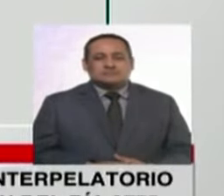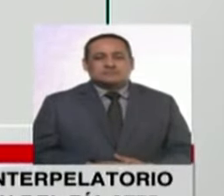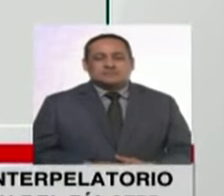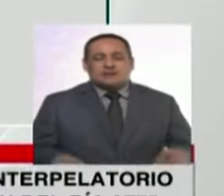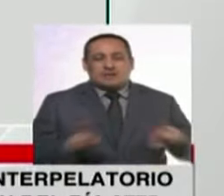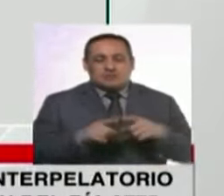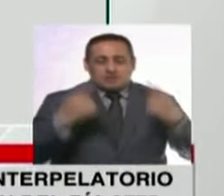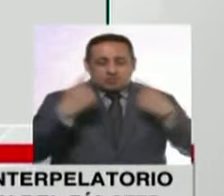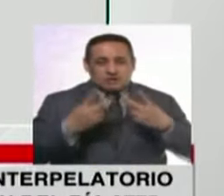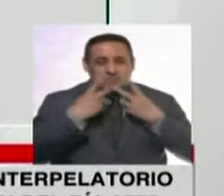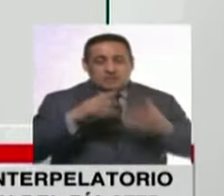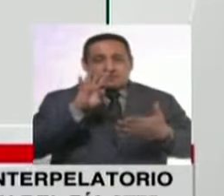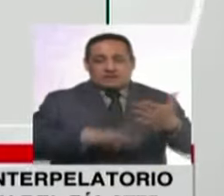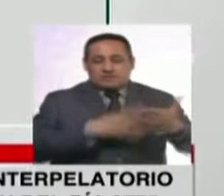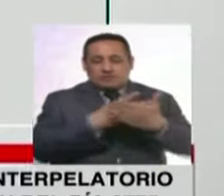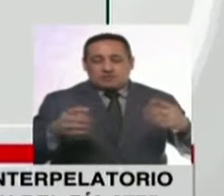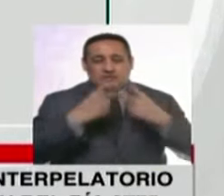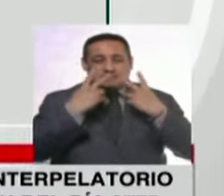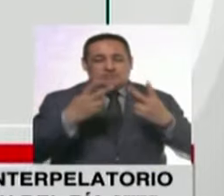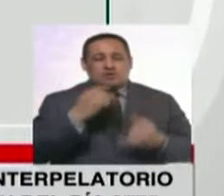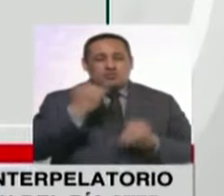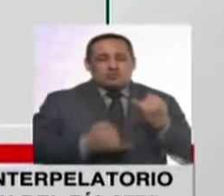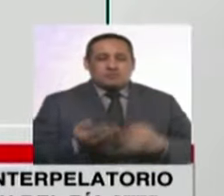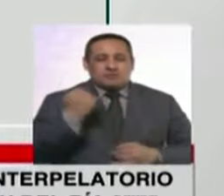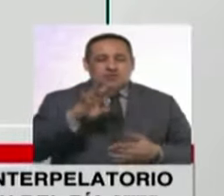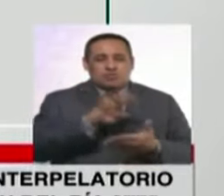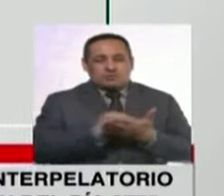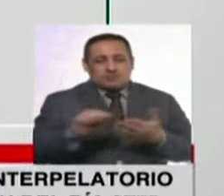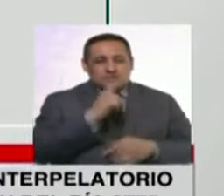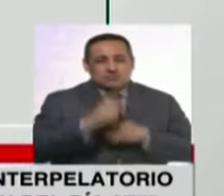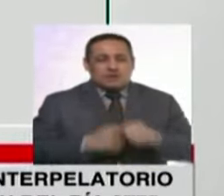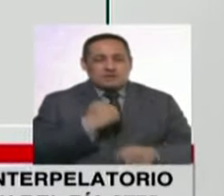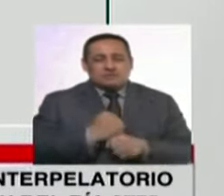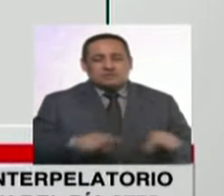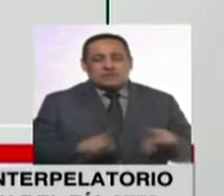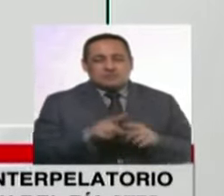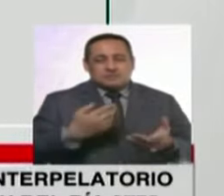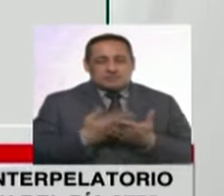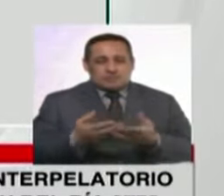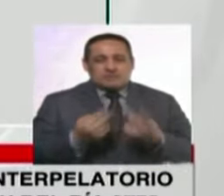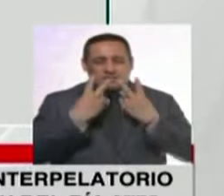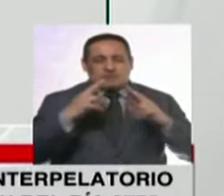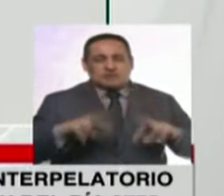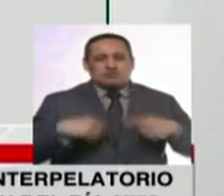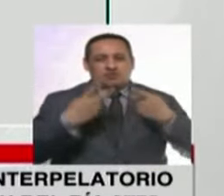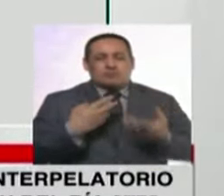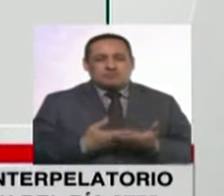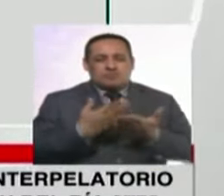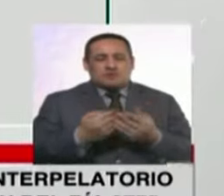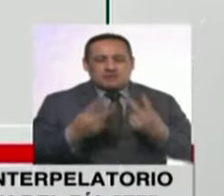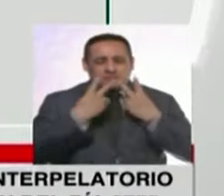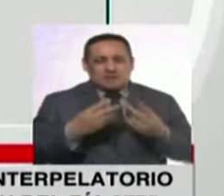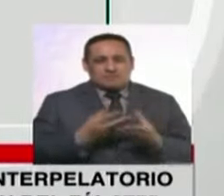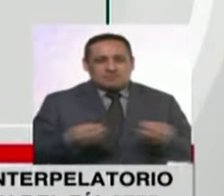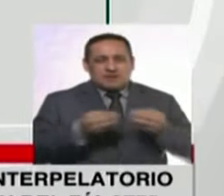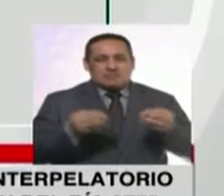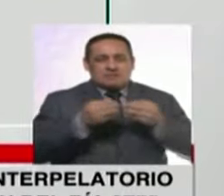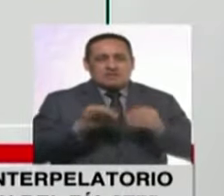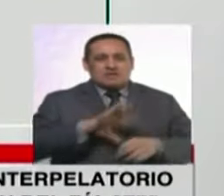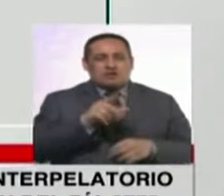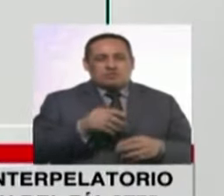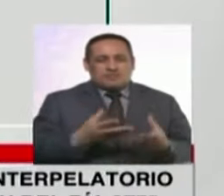conforme con el gráfico que se muestra en los últimos cuatro meses del año se advierte el incremento sostenido de la incidencia delitos contra